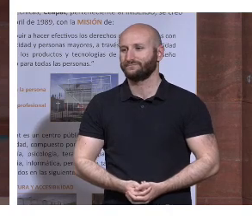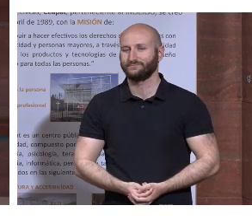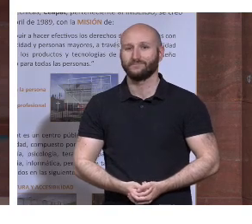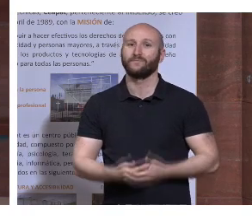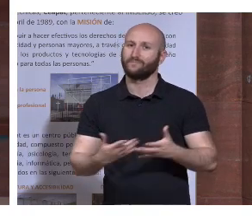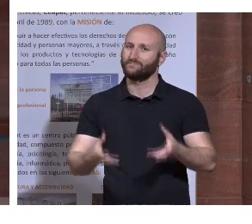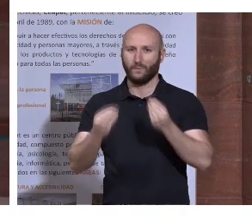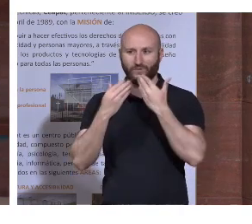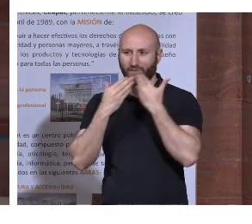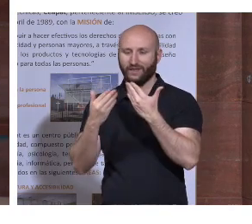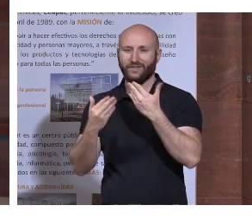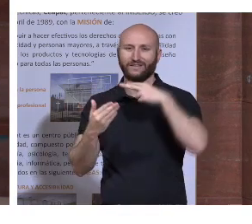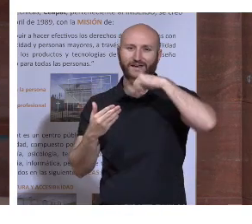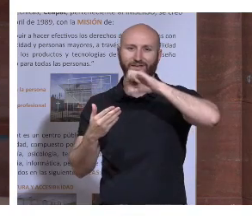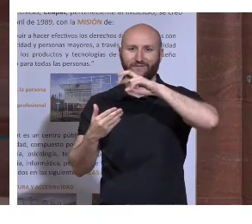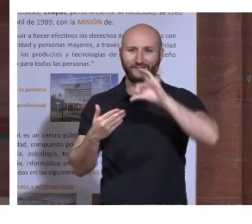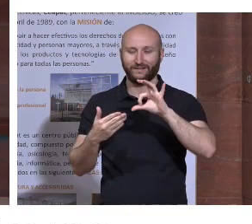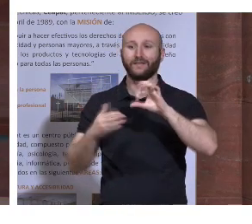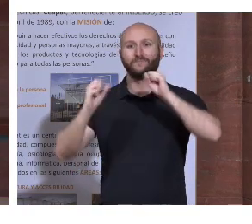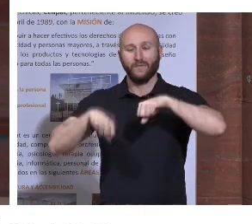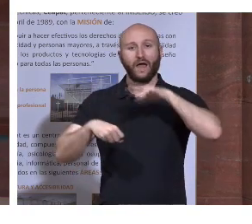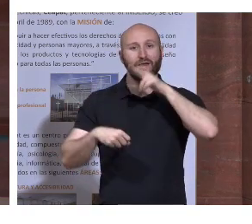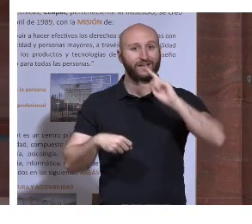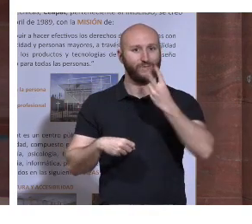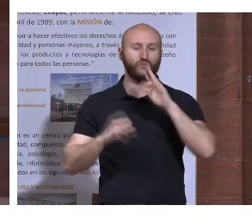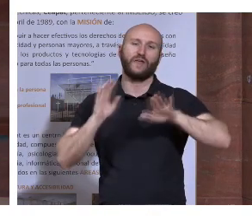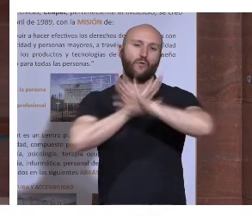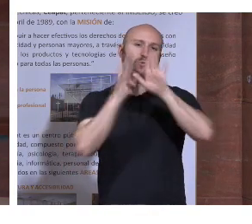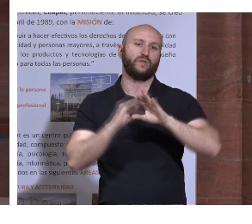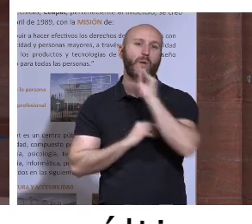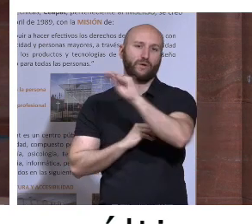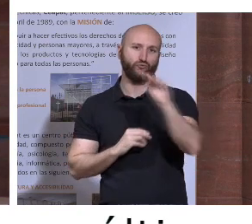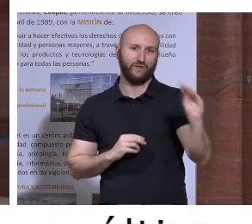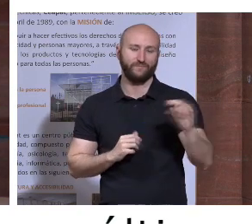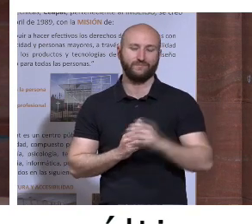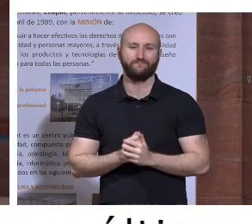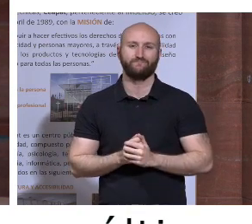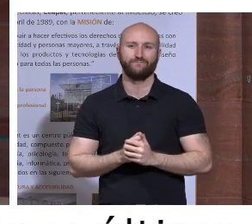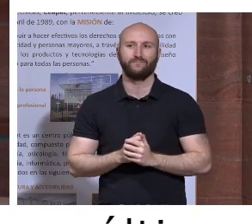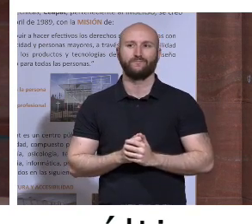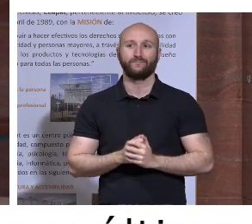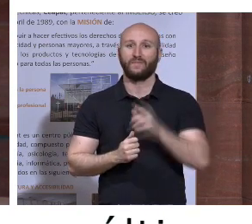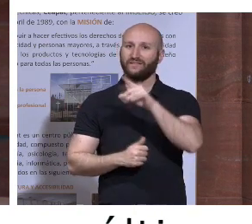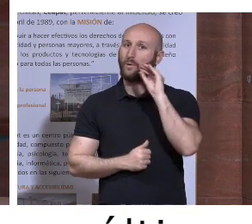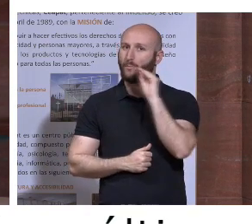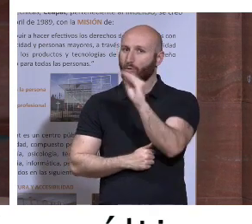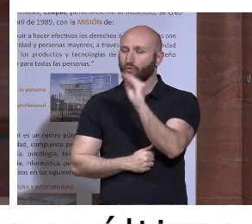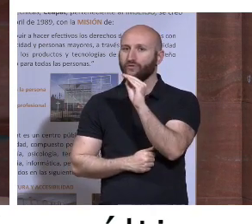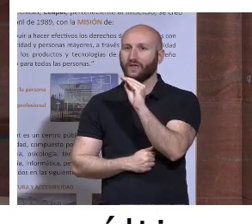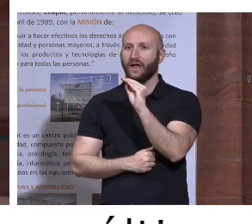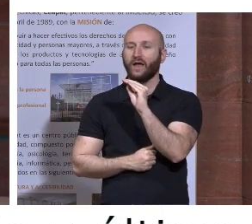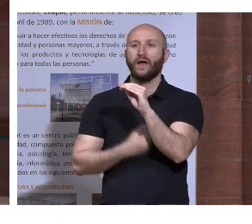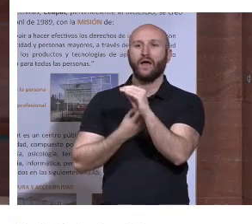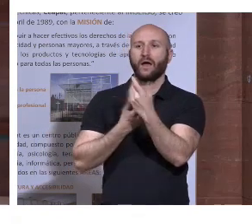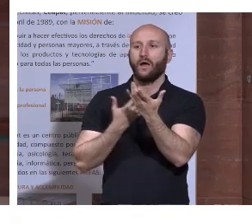muchísimas gracias, Nieves. Y ahora pasamos ya a la segunda y última pregunta. Y esta pregunta ya no voy a decir,